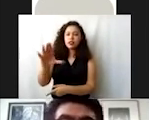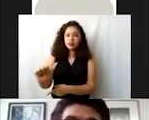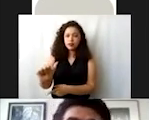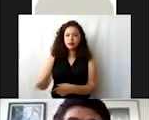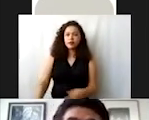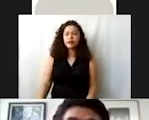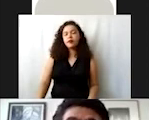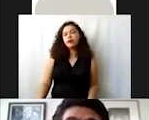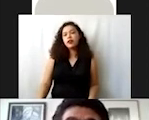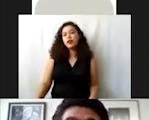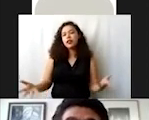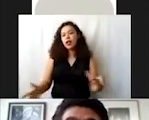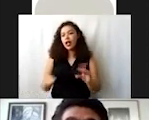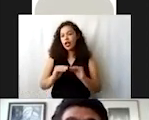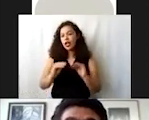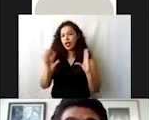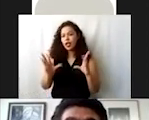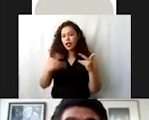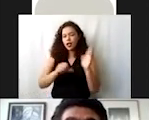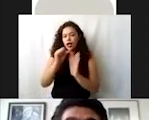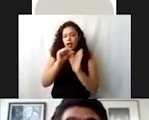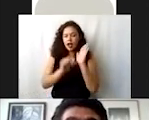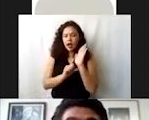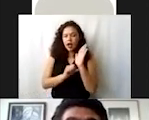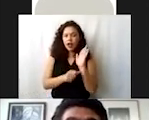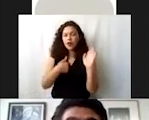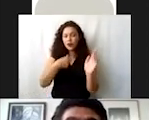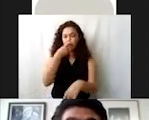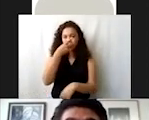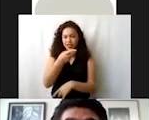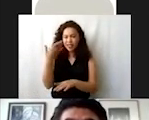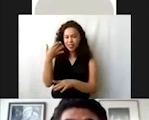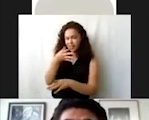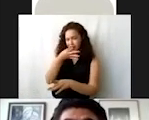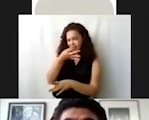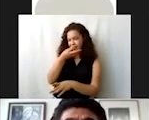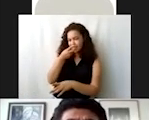que tiene que ver precisamente con el artículo que les acabo de señalar,